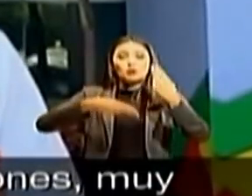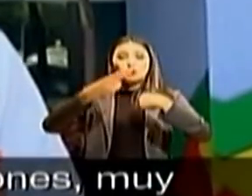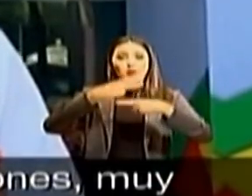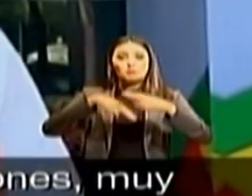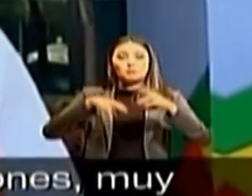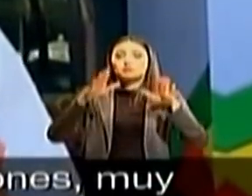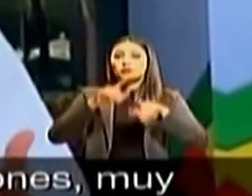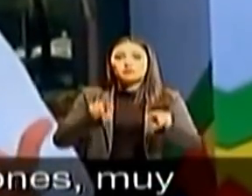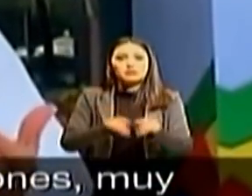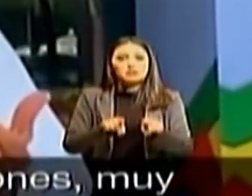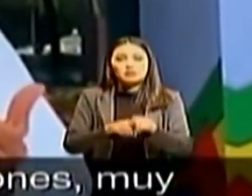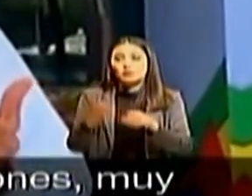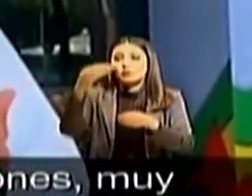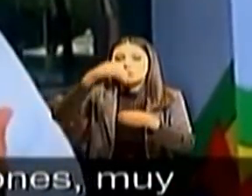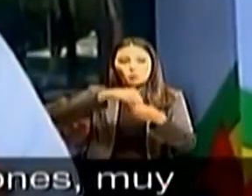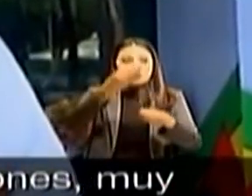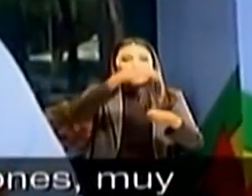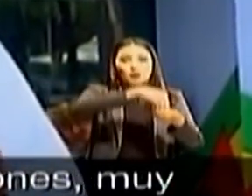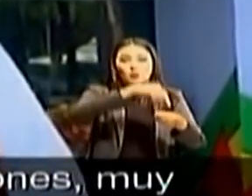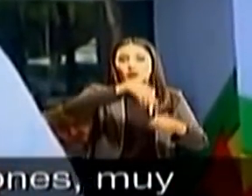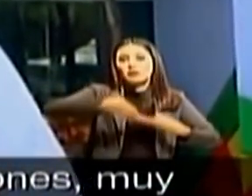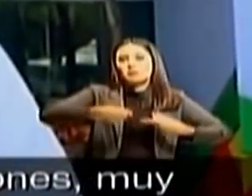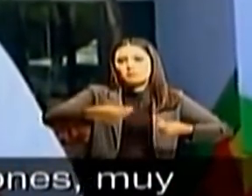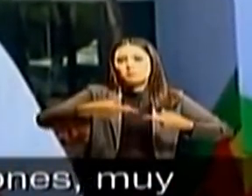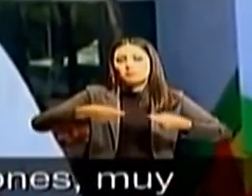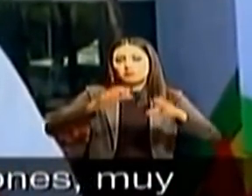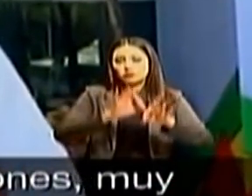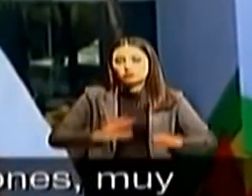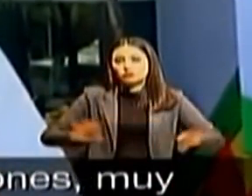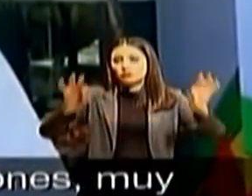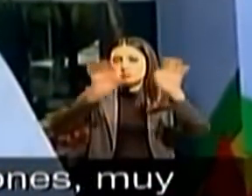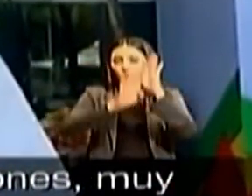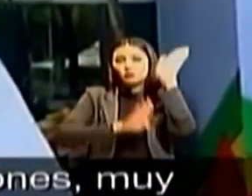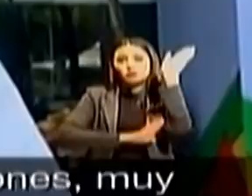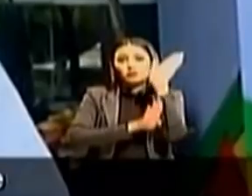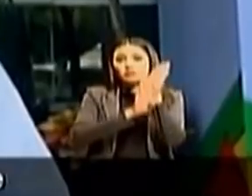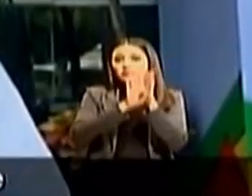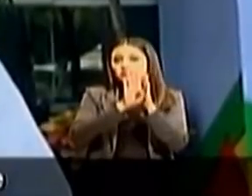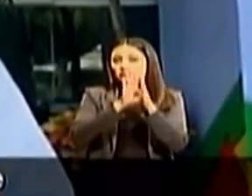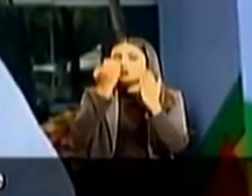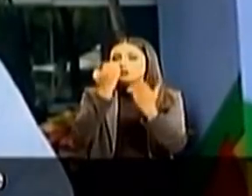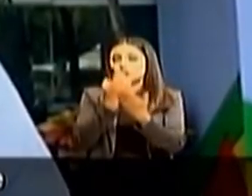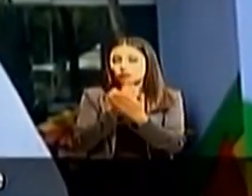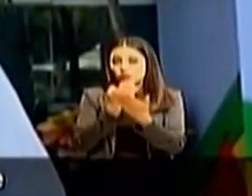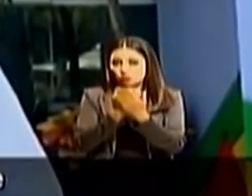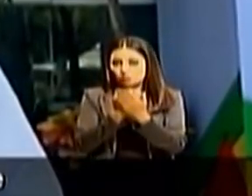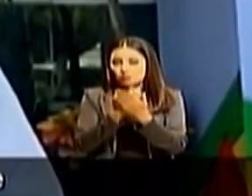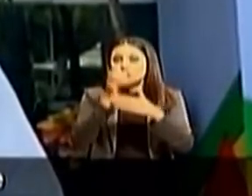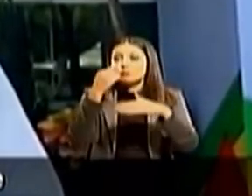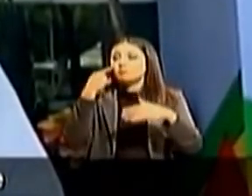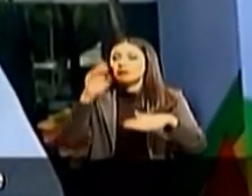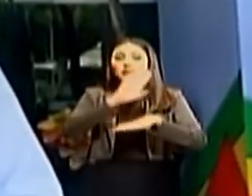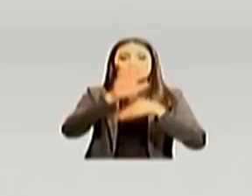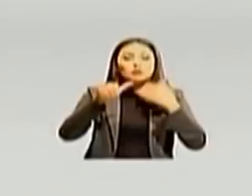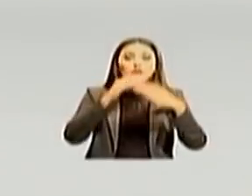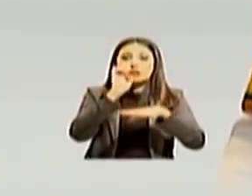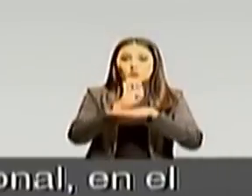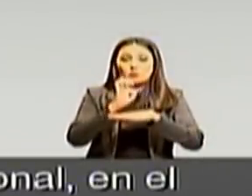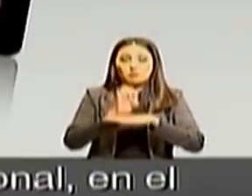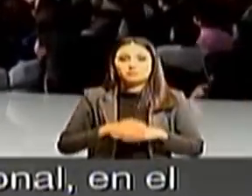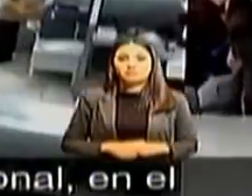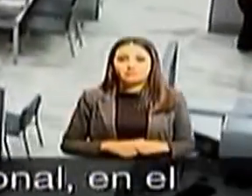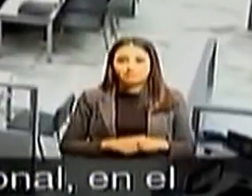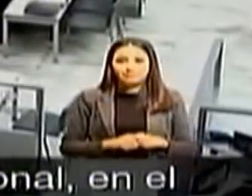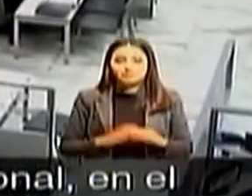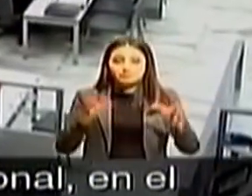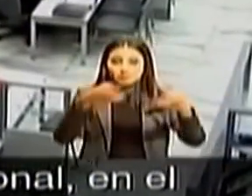como también atraer inversiones, muy importante para el desarrollo del Ecuador y para la generación de fuentes de empleo.